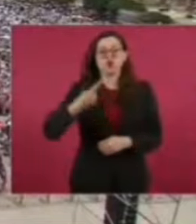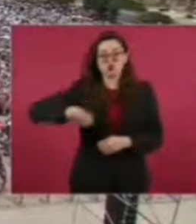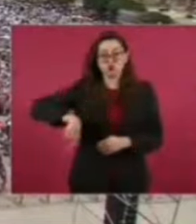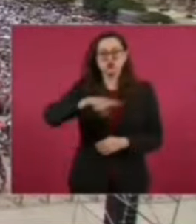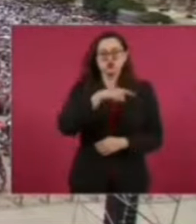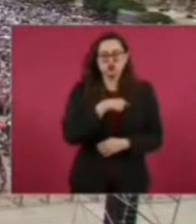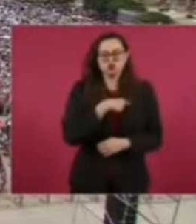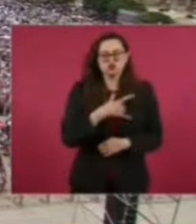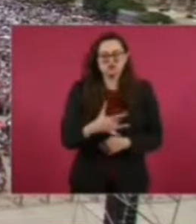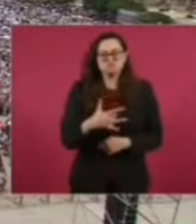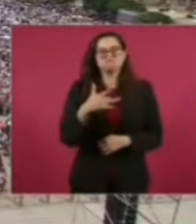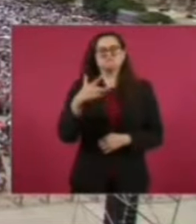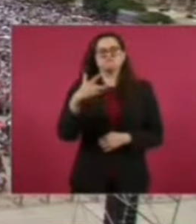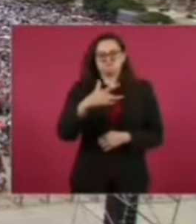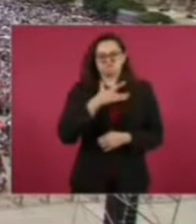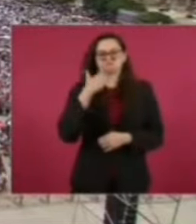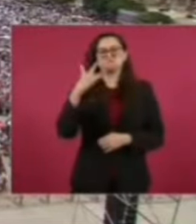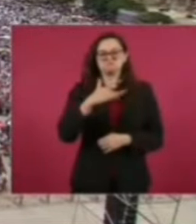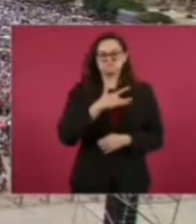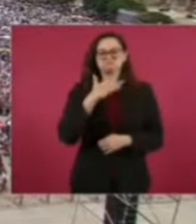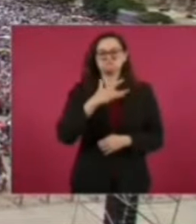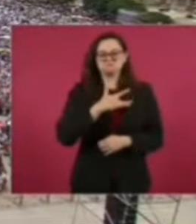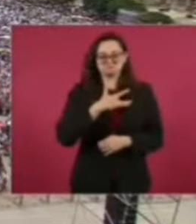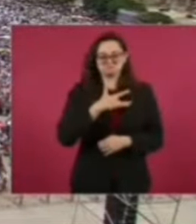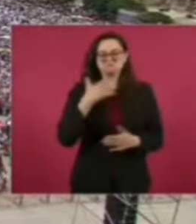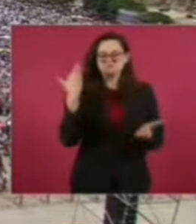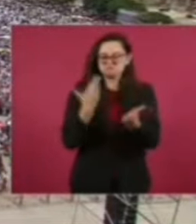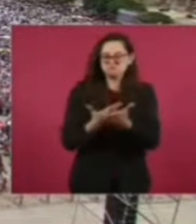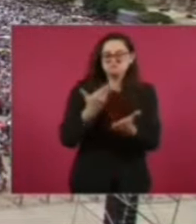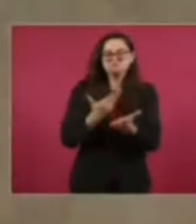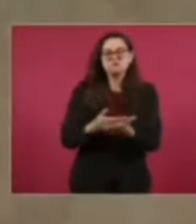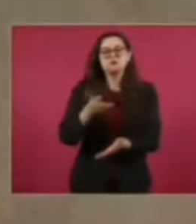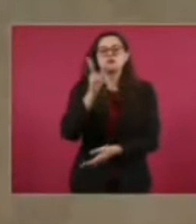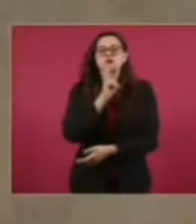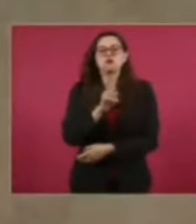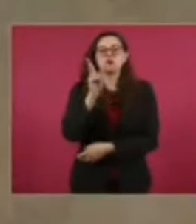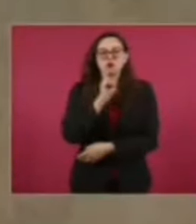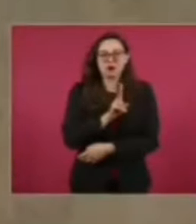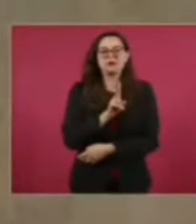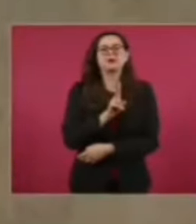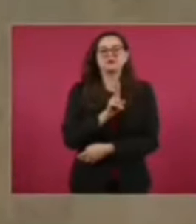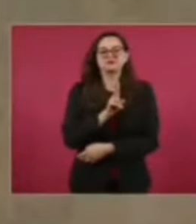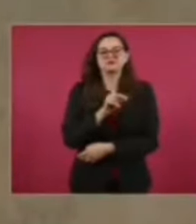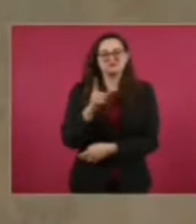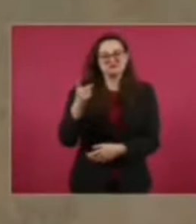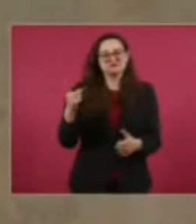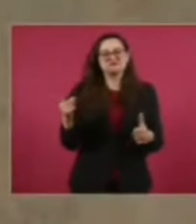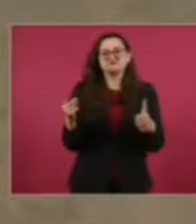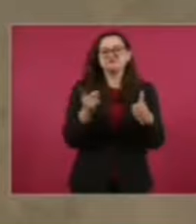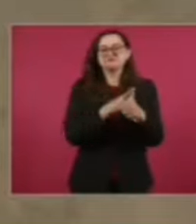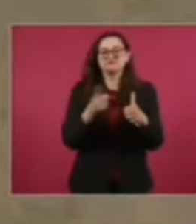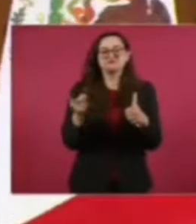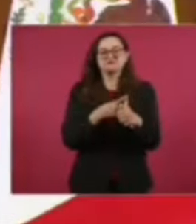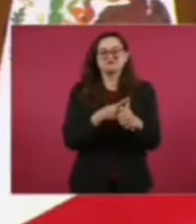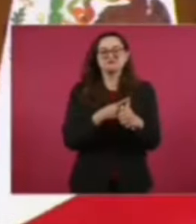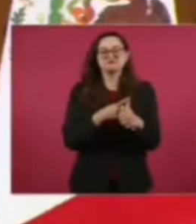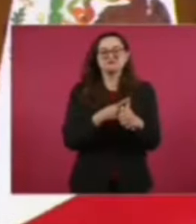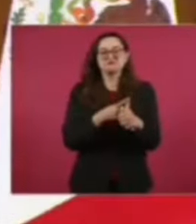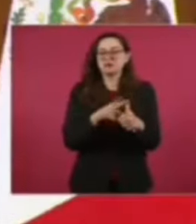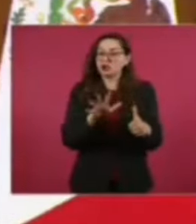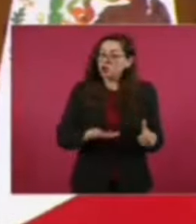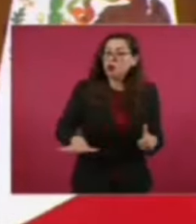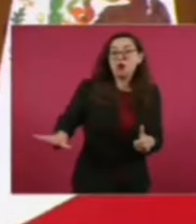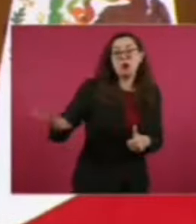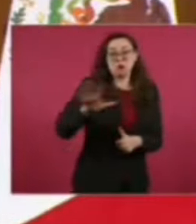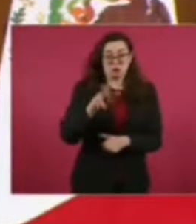Sostenido y comprobado que funciona el principio de que por el bien